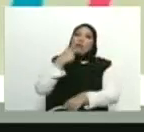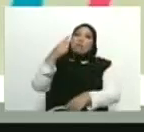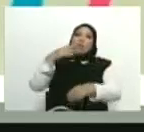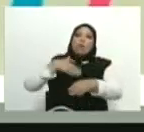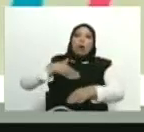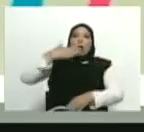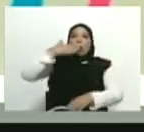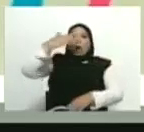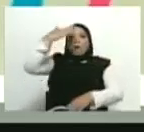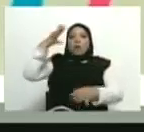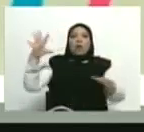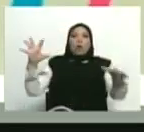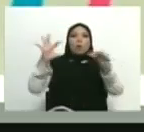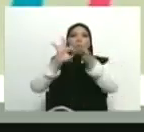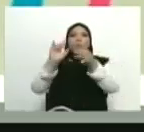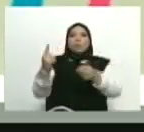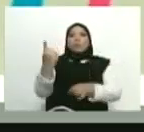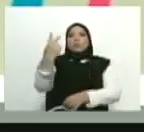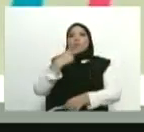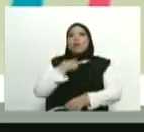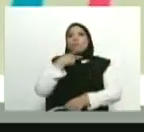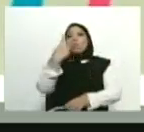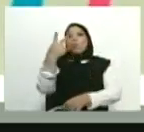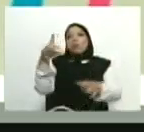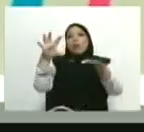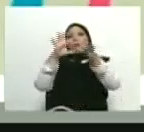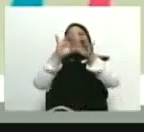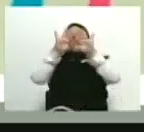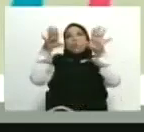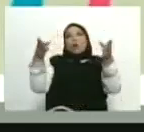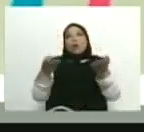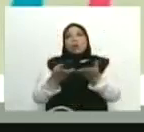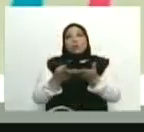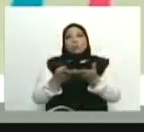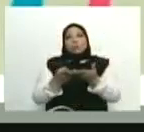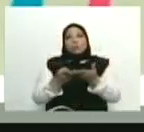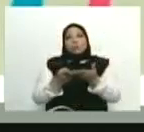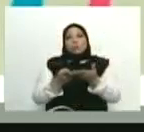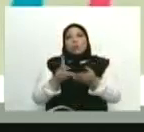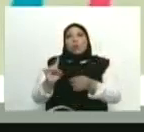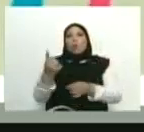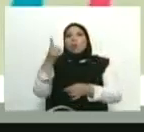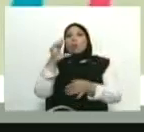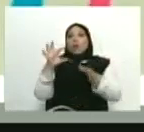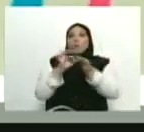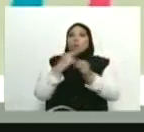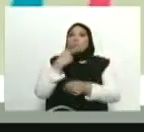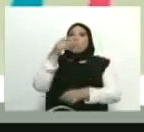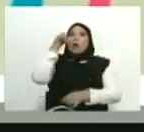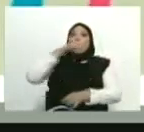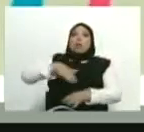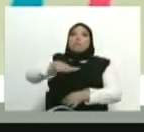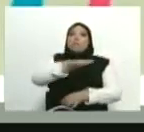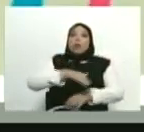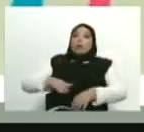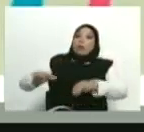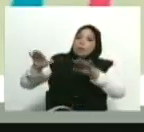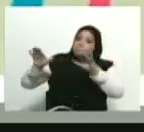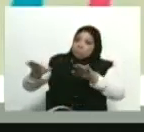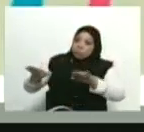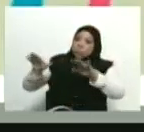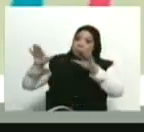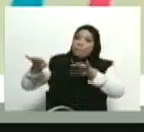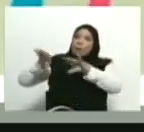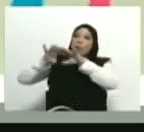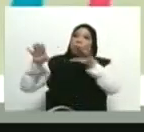árabe de manera unida, una sola voz del mundo árabe, una sola voz de los pueblos musulmanes del mundo,